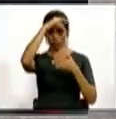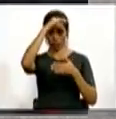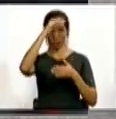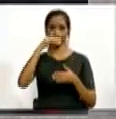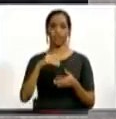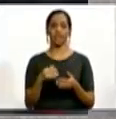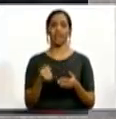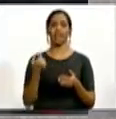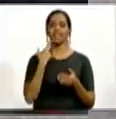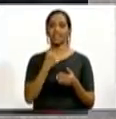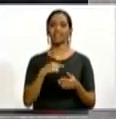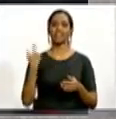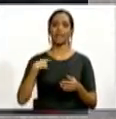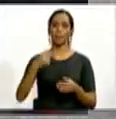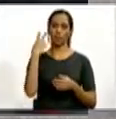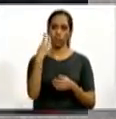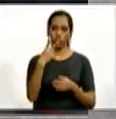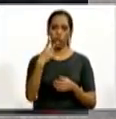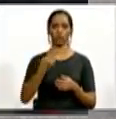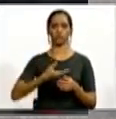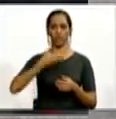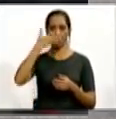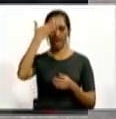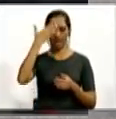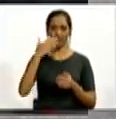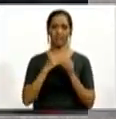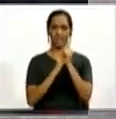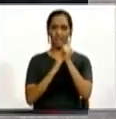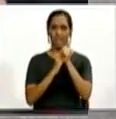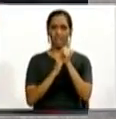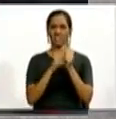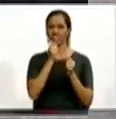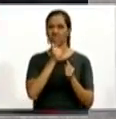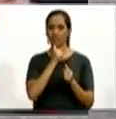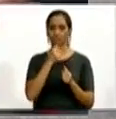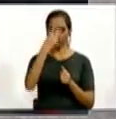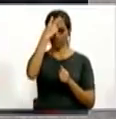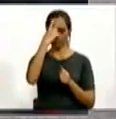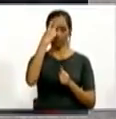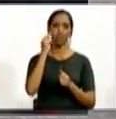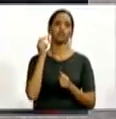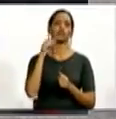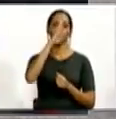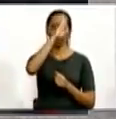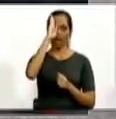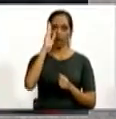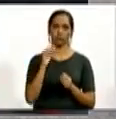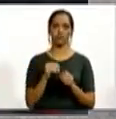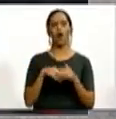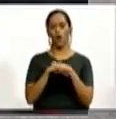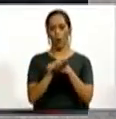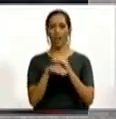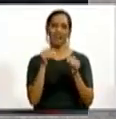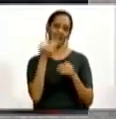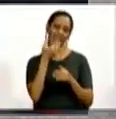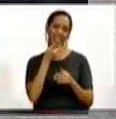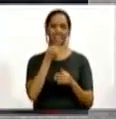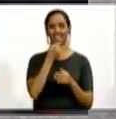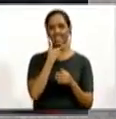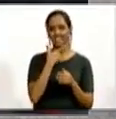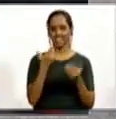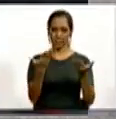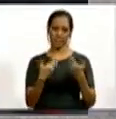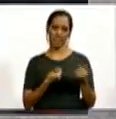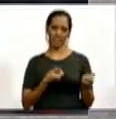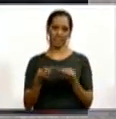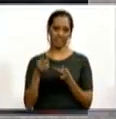Venezuela tenemos dos Soleimani, y habla de Tarek El Aissami y habla de Diosdado Cabello. Y esto no es una carta donde el presidente guarde la gente las cartas bonitas que me envían los